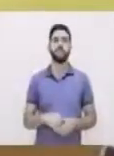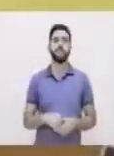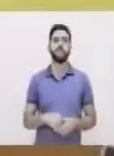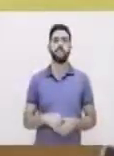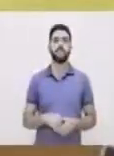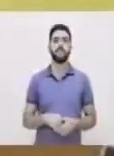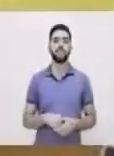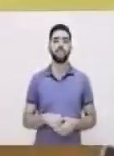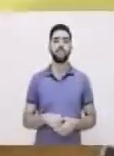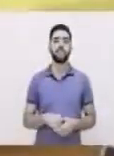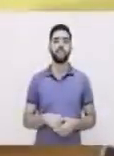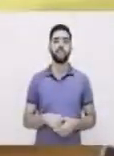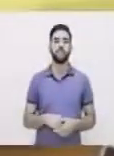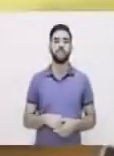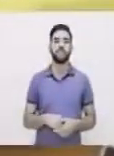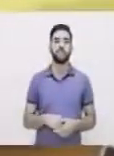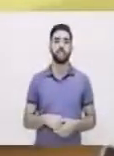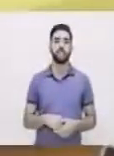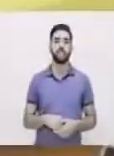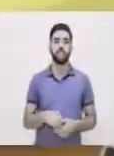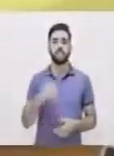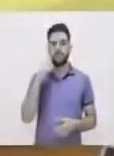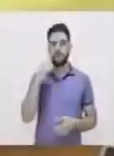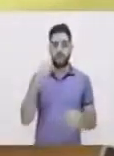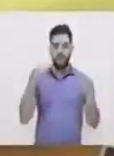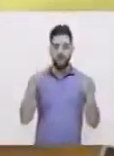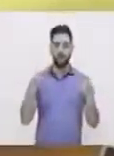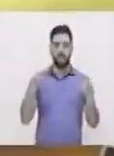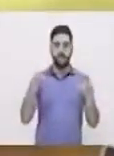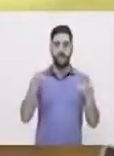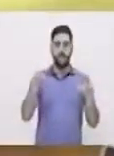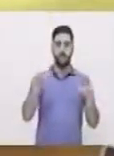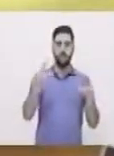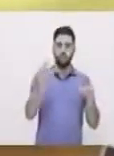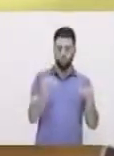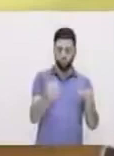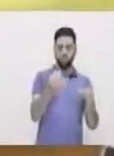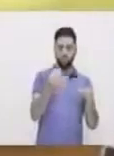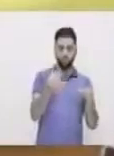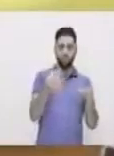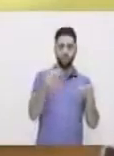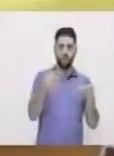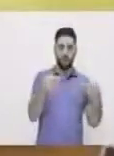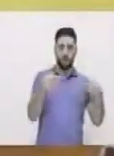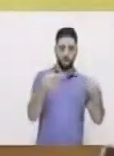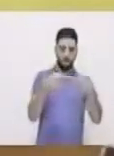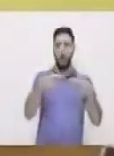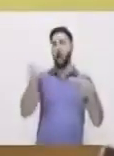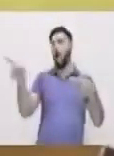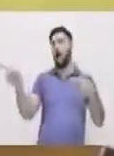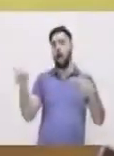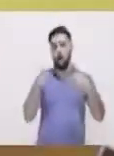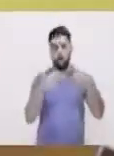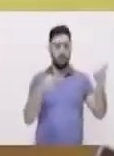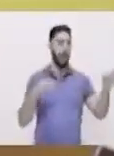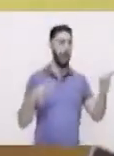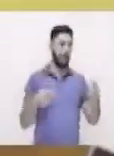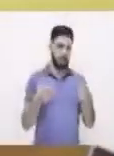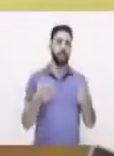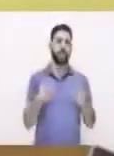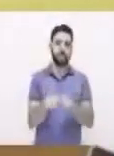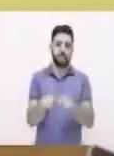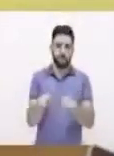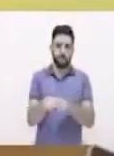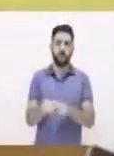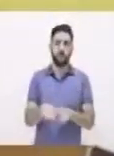jugadores, y una pequeña, que será nuestro balón. Y puedes intentar marcar algunas